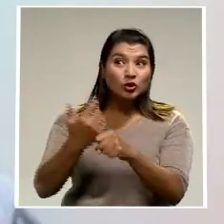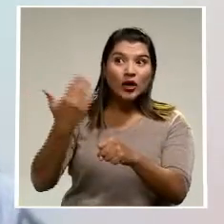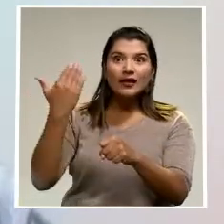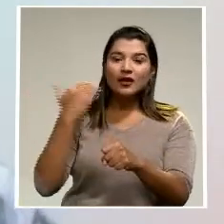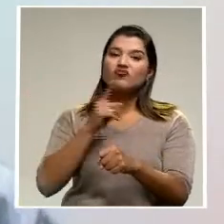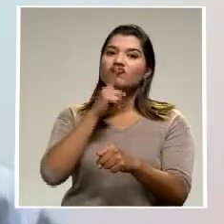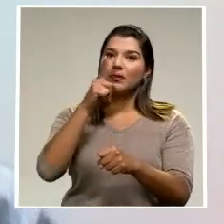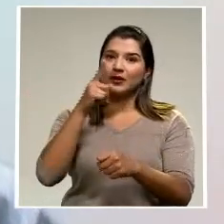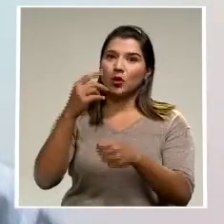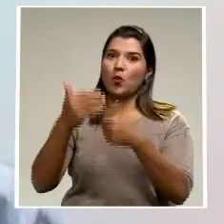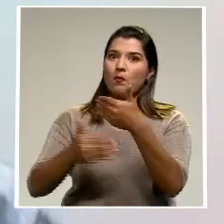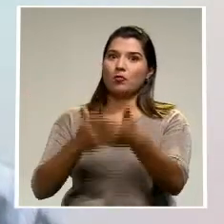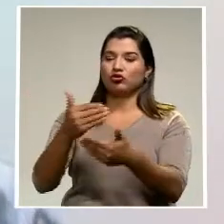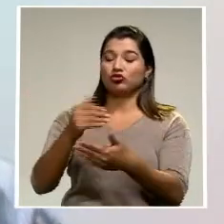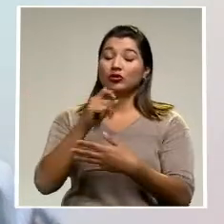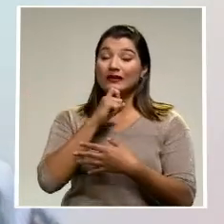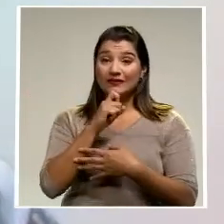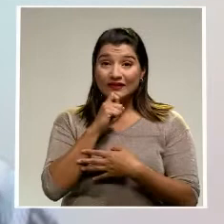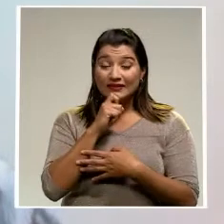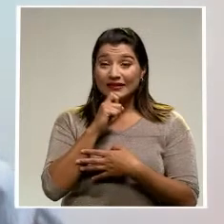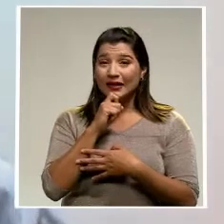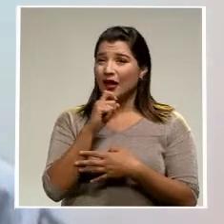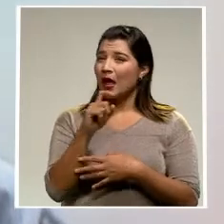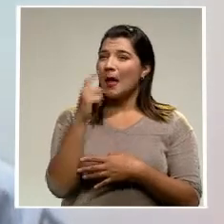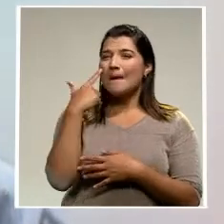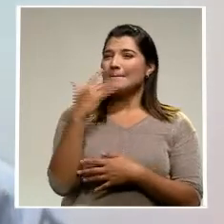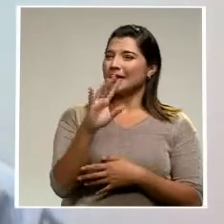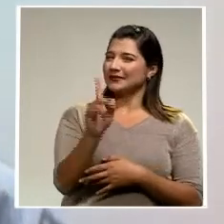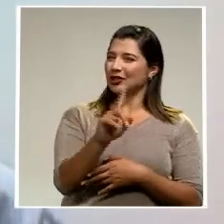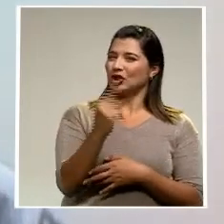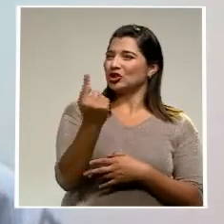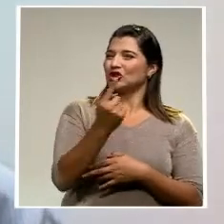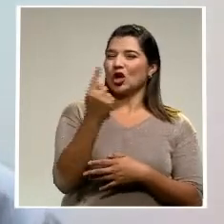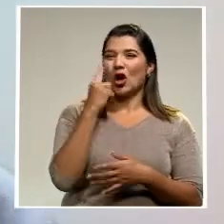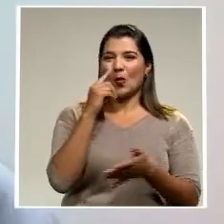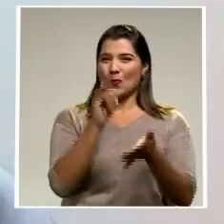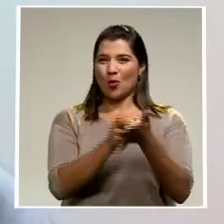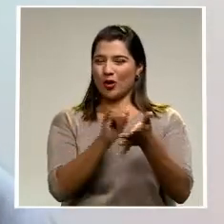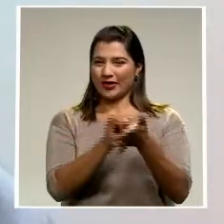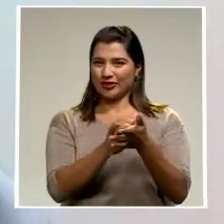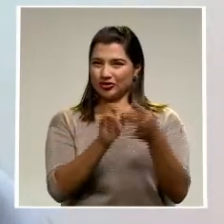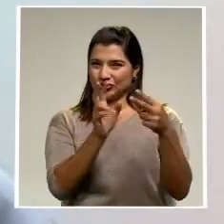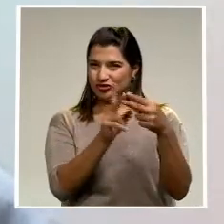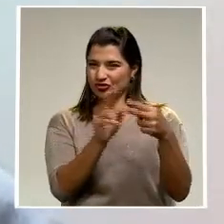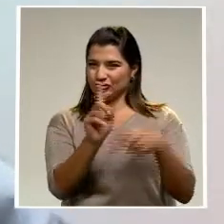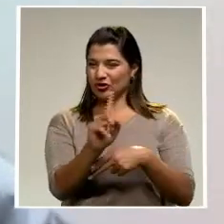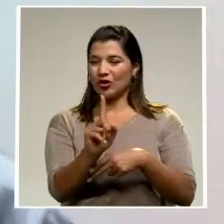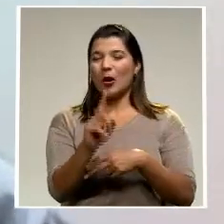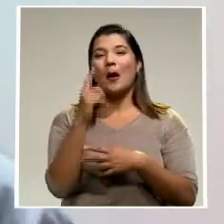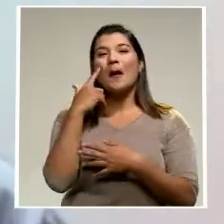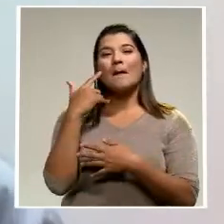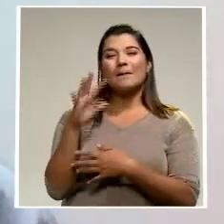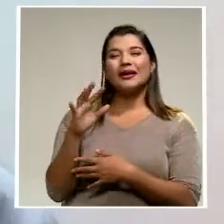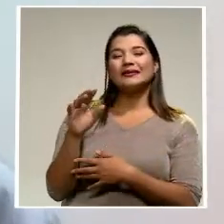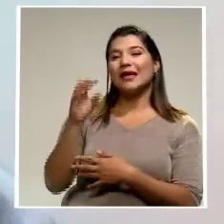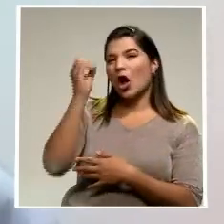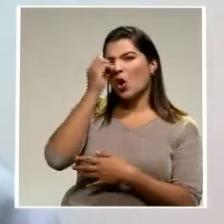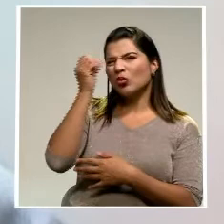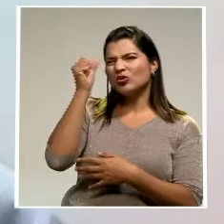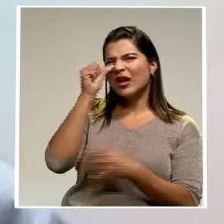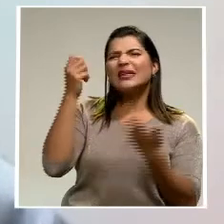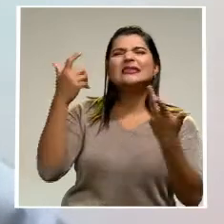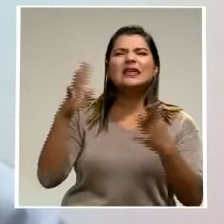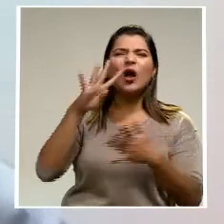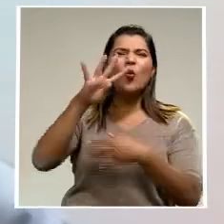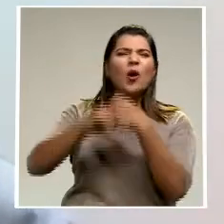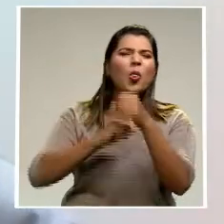en el Partido Liberación Nacional, pareciera que no necesariamente es todo lo cierto del caso. Ya don Óscar ensayó hace 4